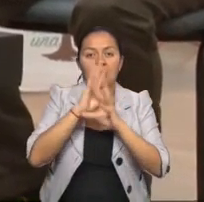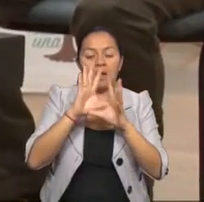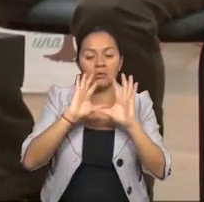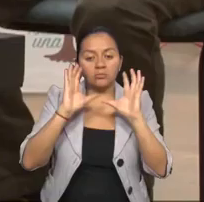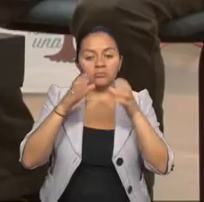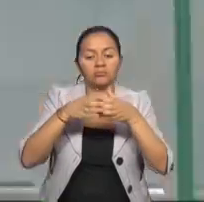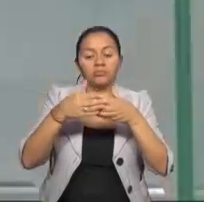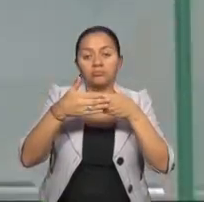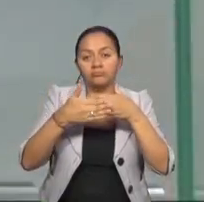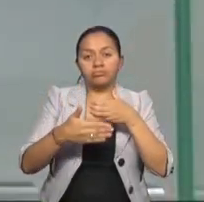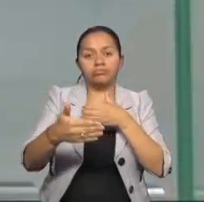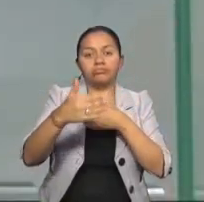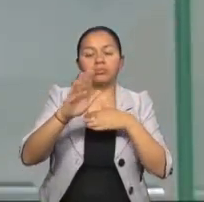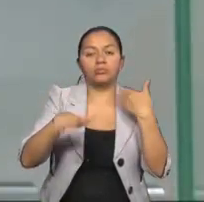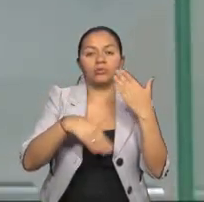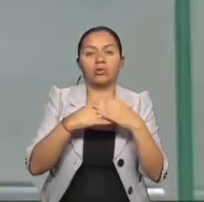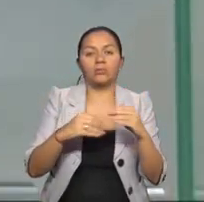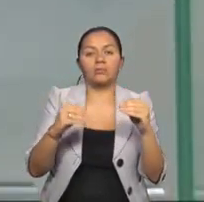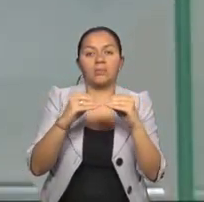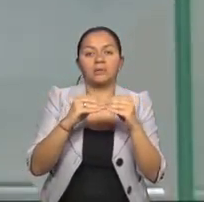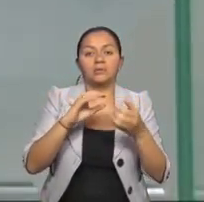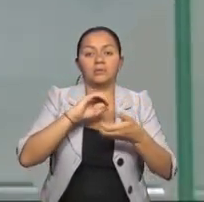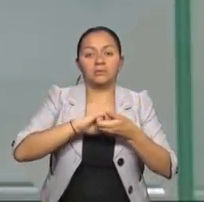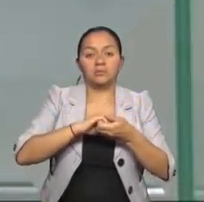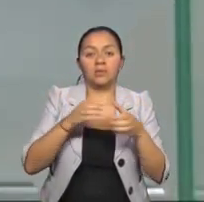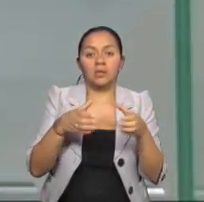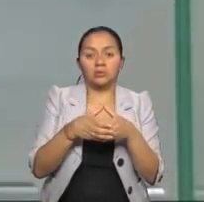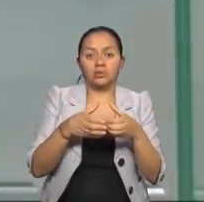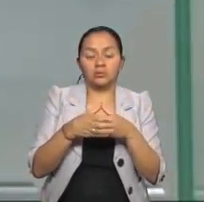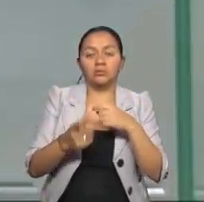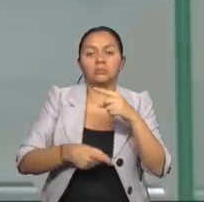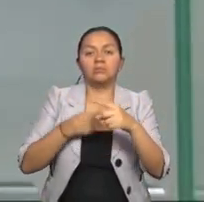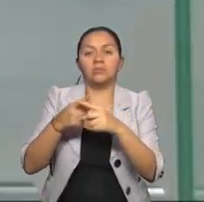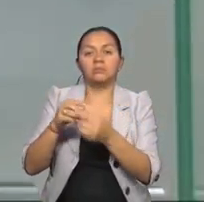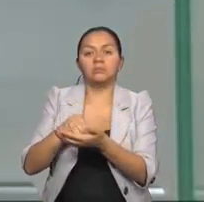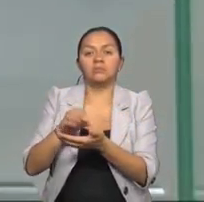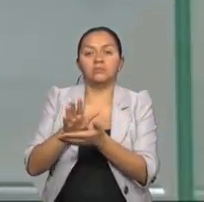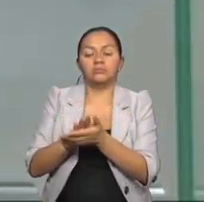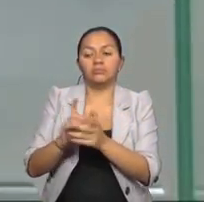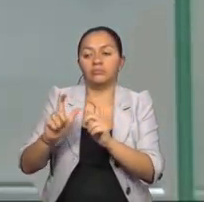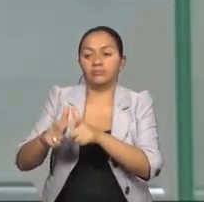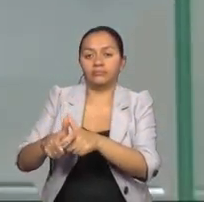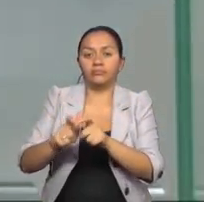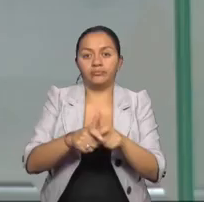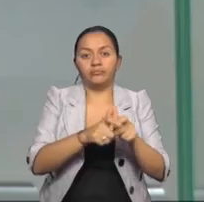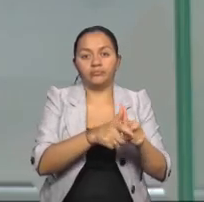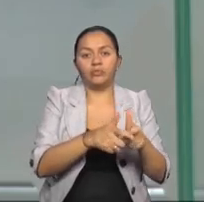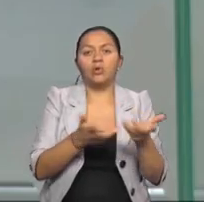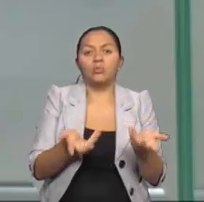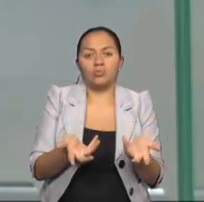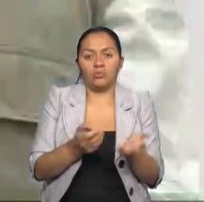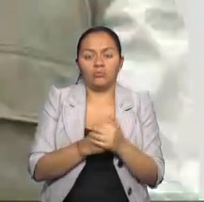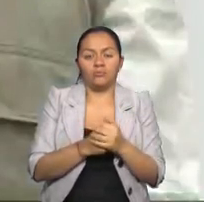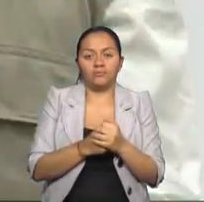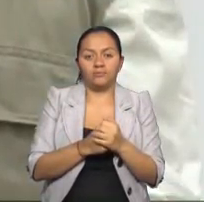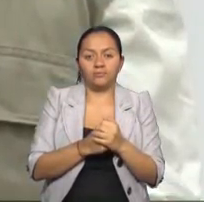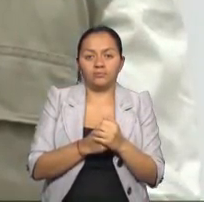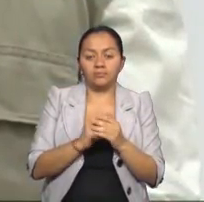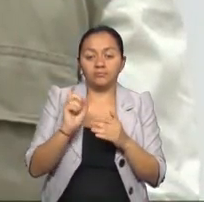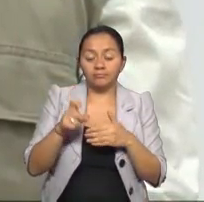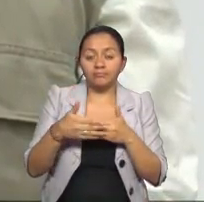transformar niveles asociativos o sólo determina en una población abierta no nosotros